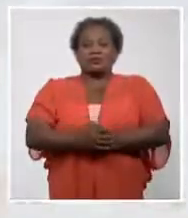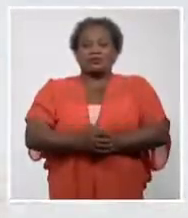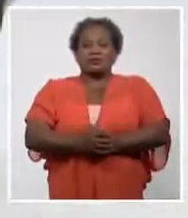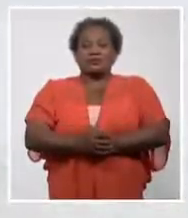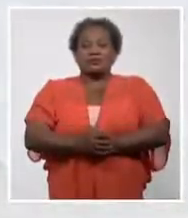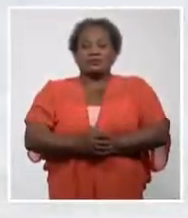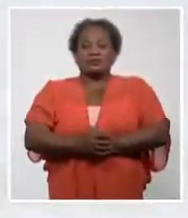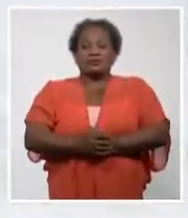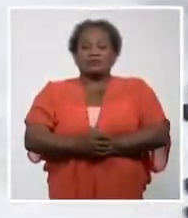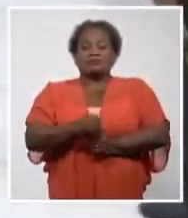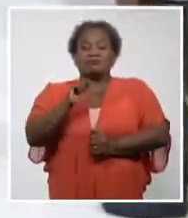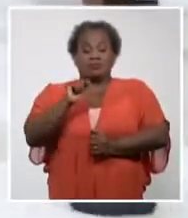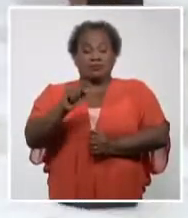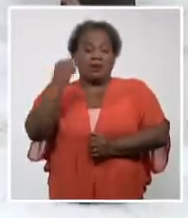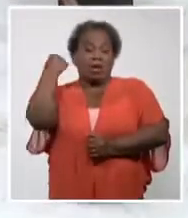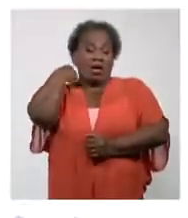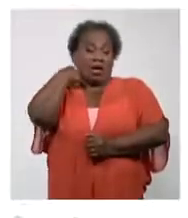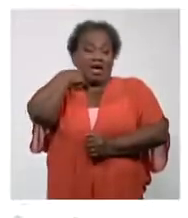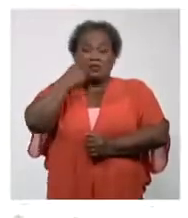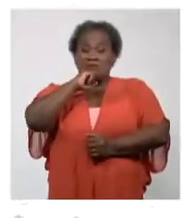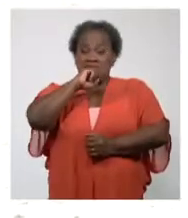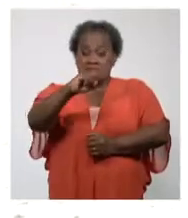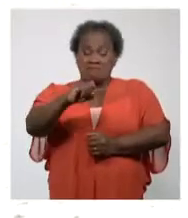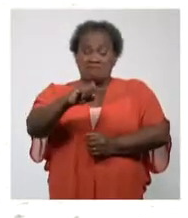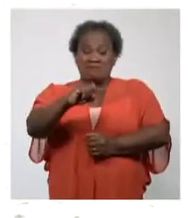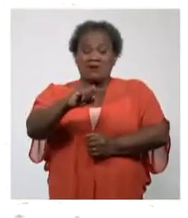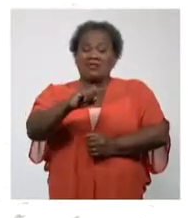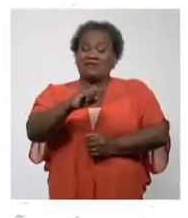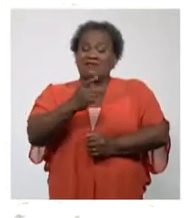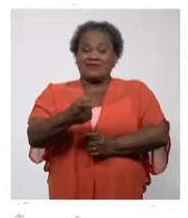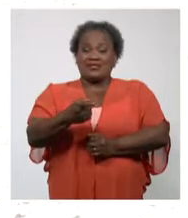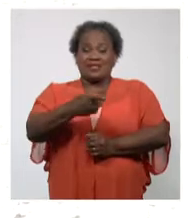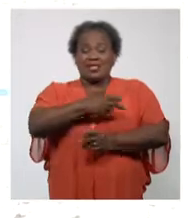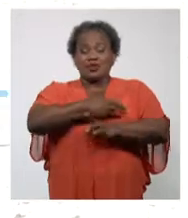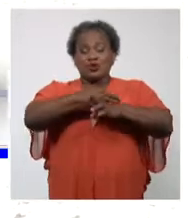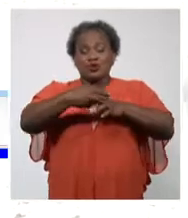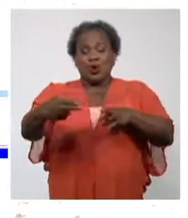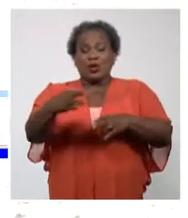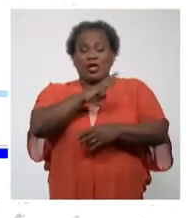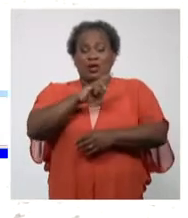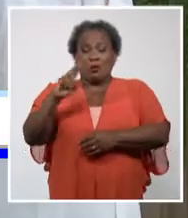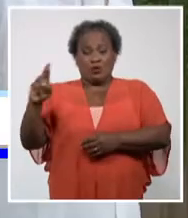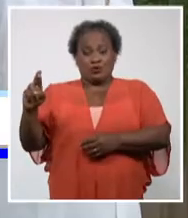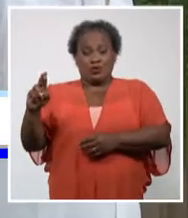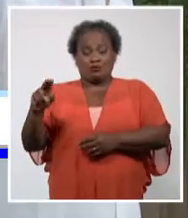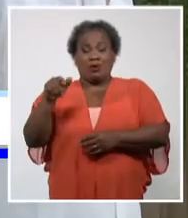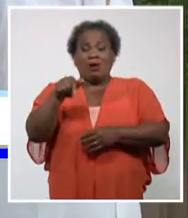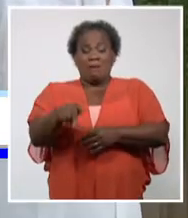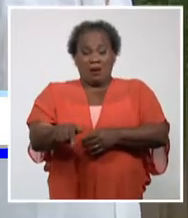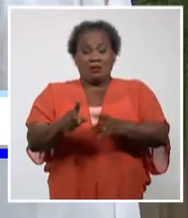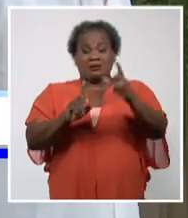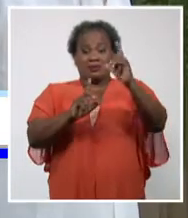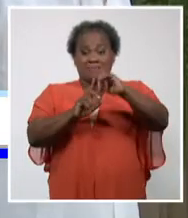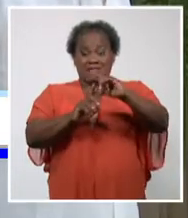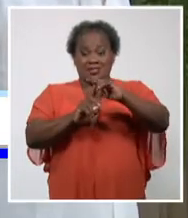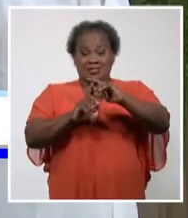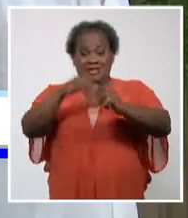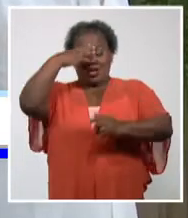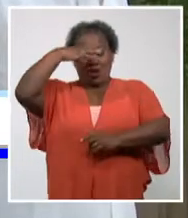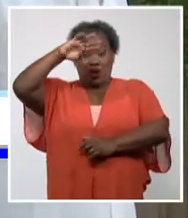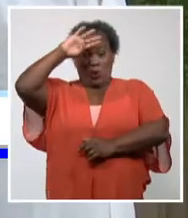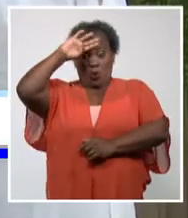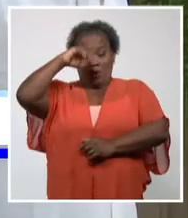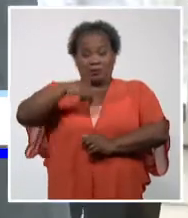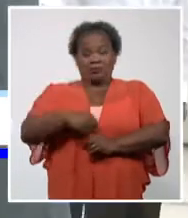en uno de los años más difíciles de la historia de la revolución para el movimiento obrero cubano es un deber